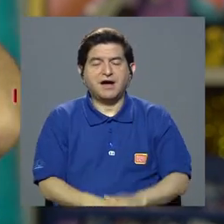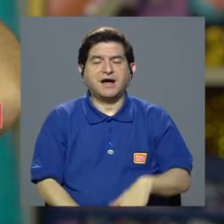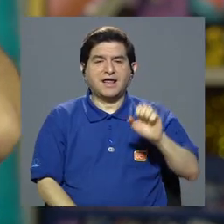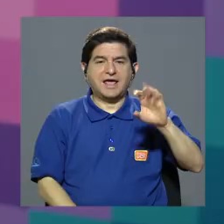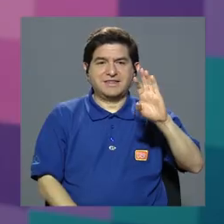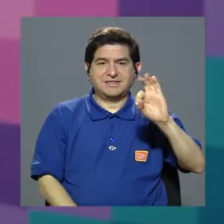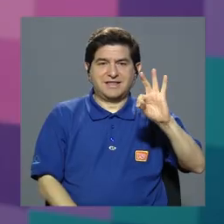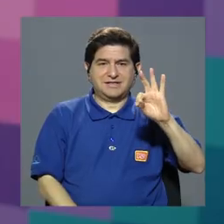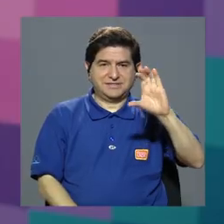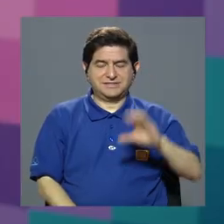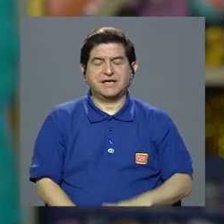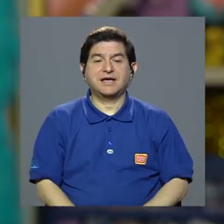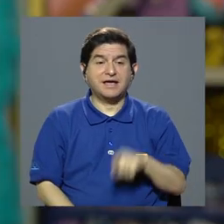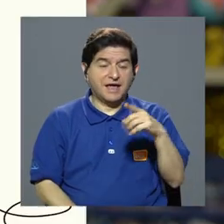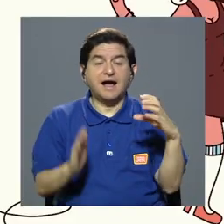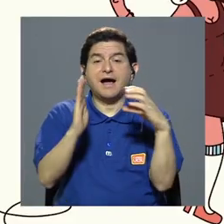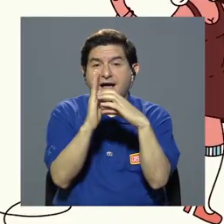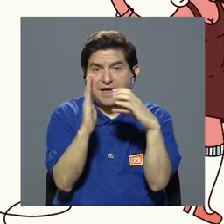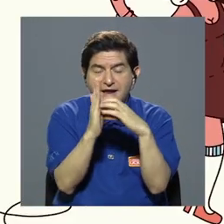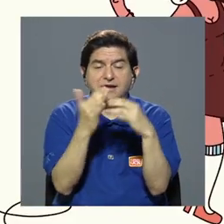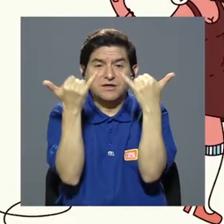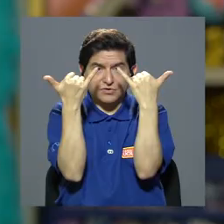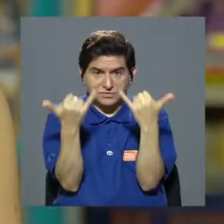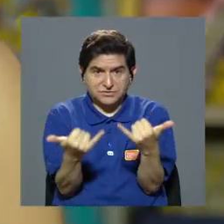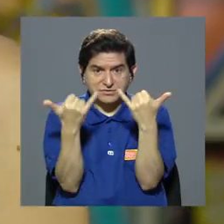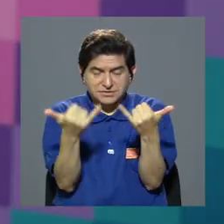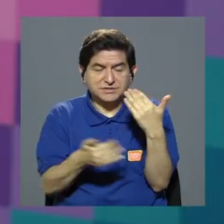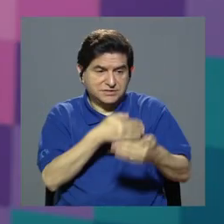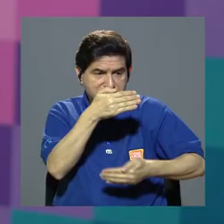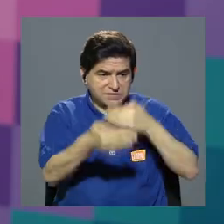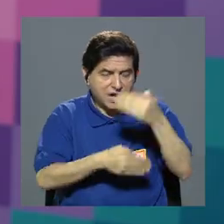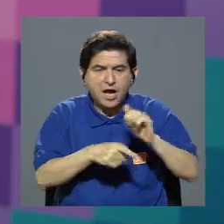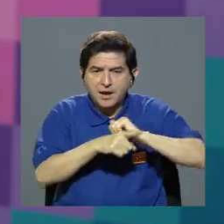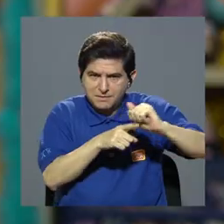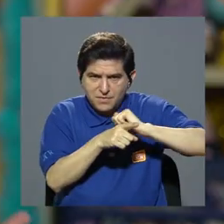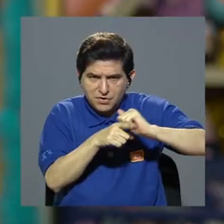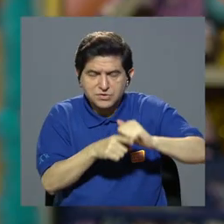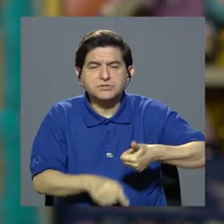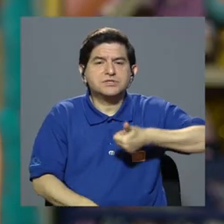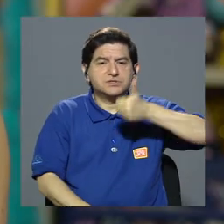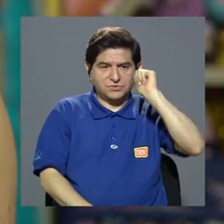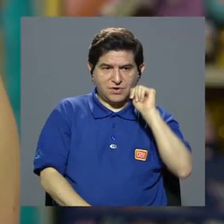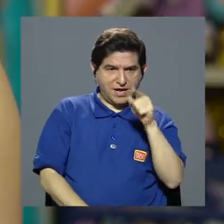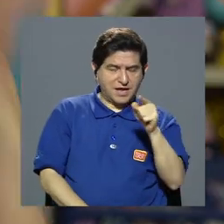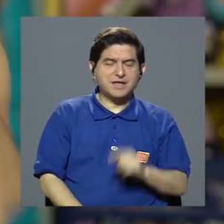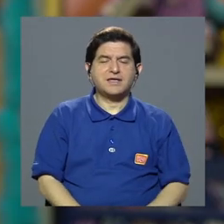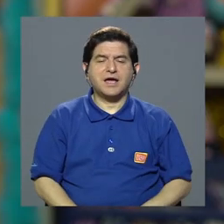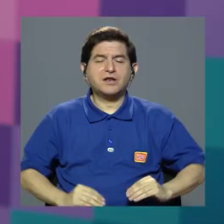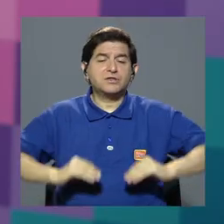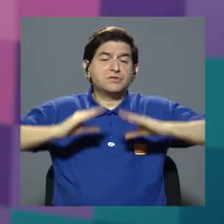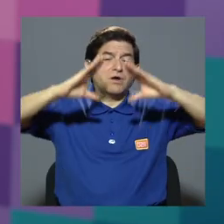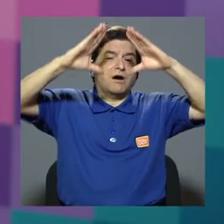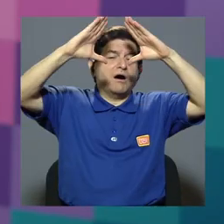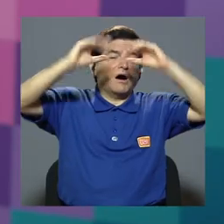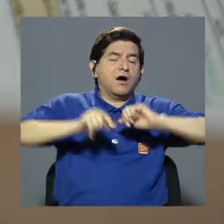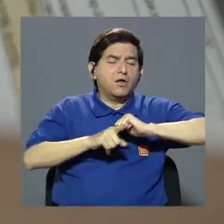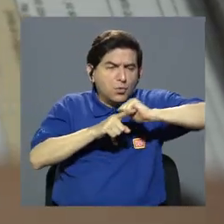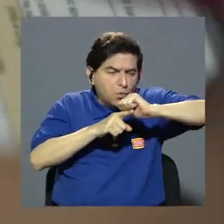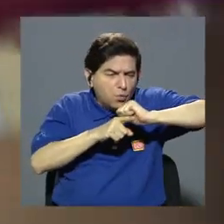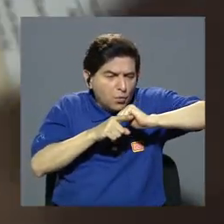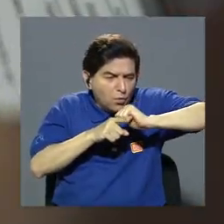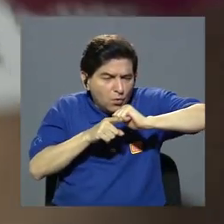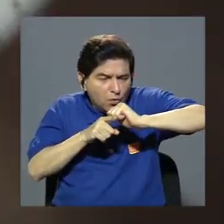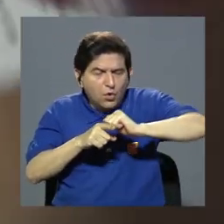etcétera entonces y ese guión pues lógicamente al ser es hay un hay un proceso de ensayo de hecho ayer es después pasaron todo el día ensayando